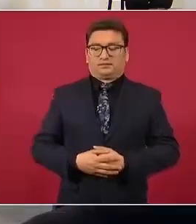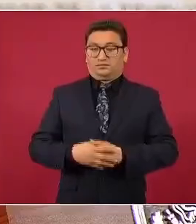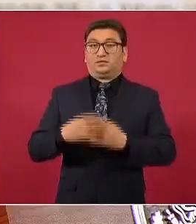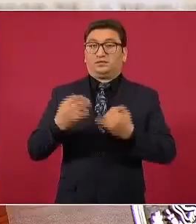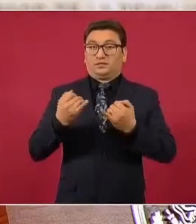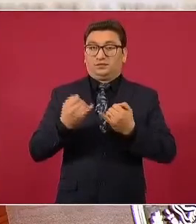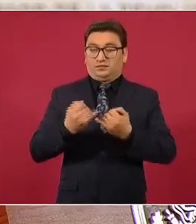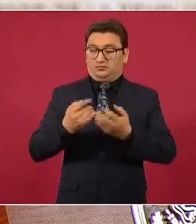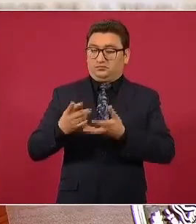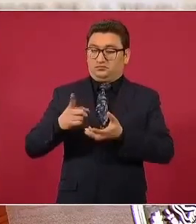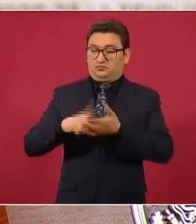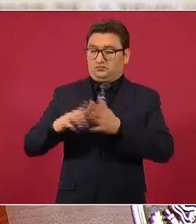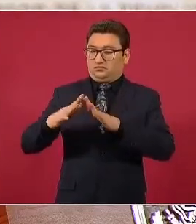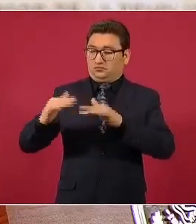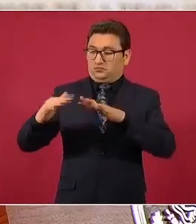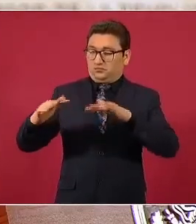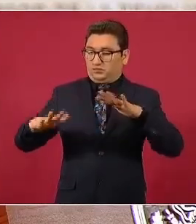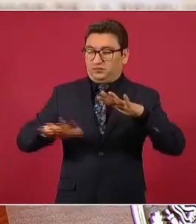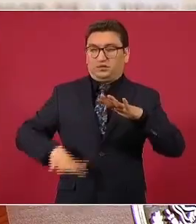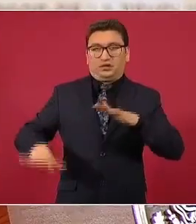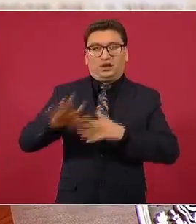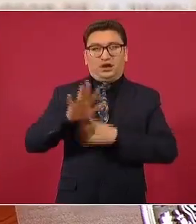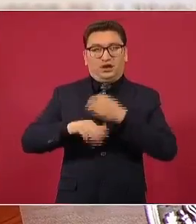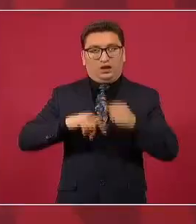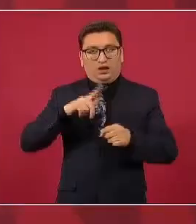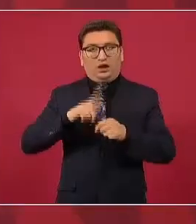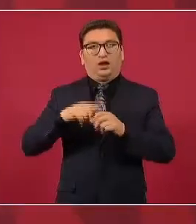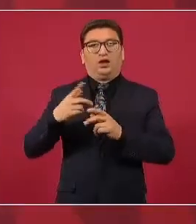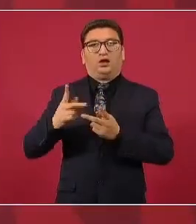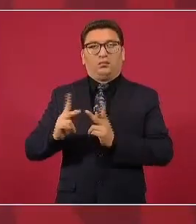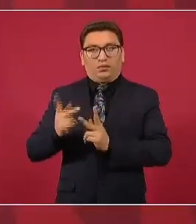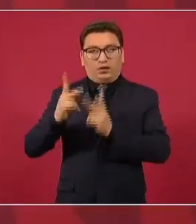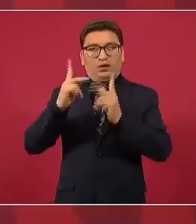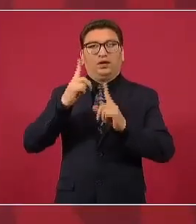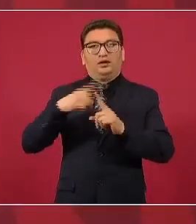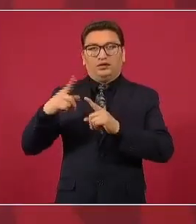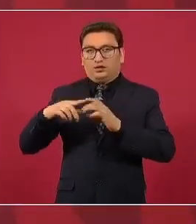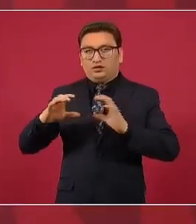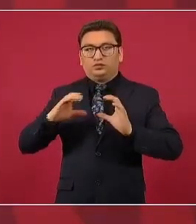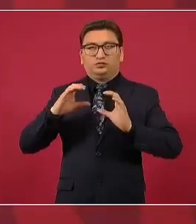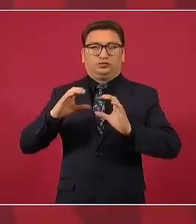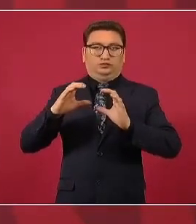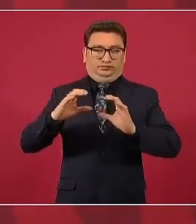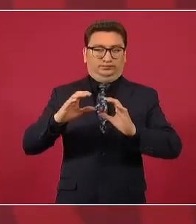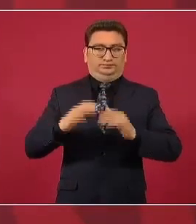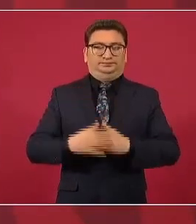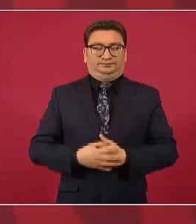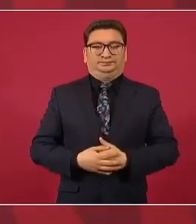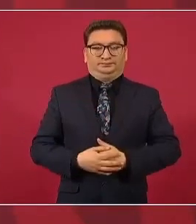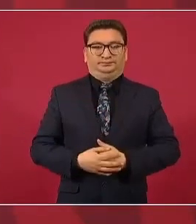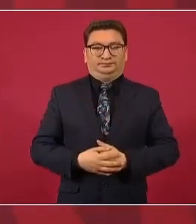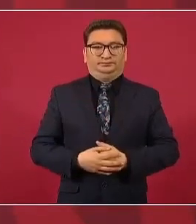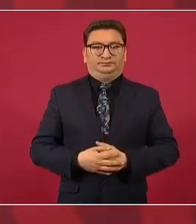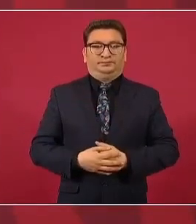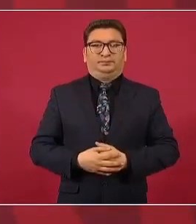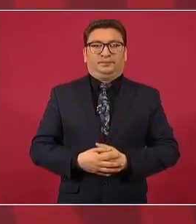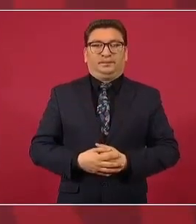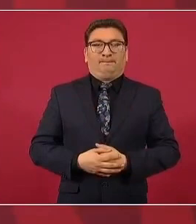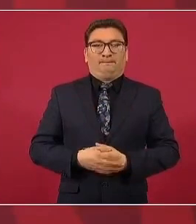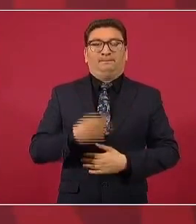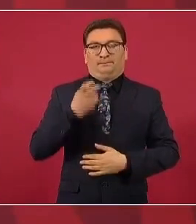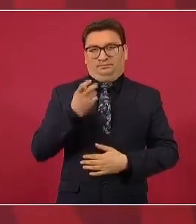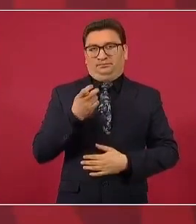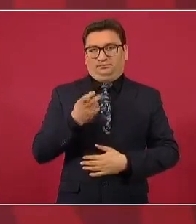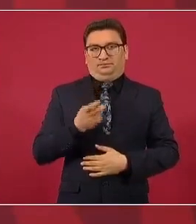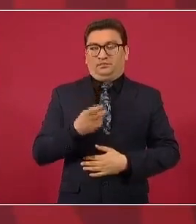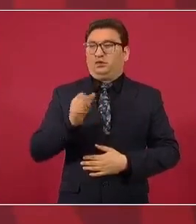corales o flora, fauna del Caribe, pero llegar a un acuerdo. Lo